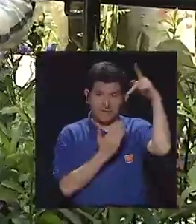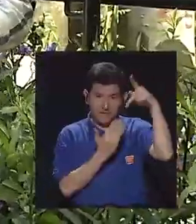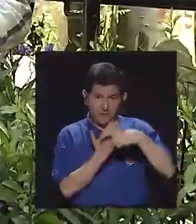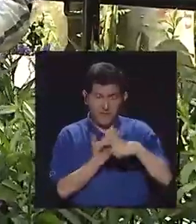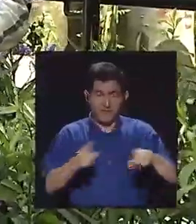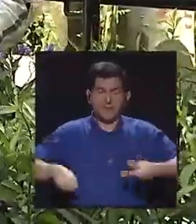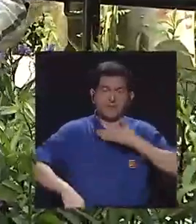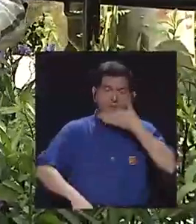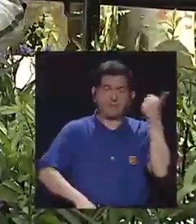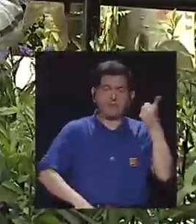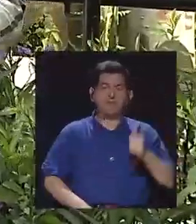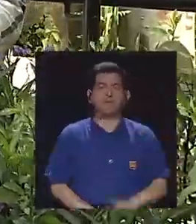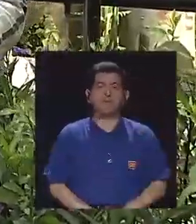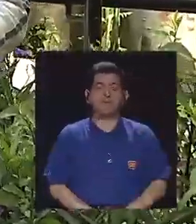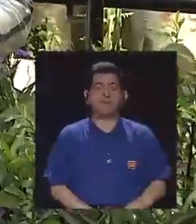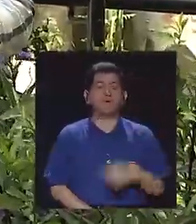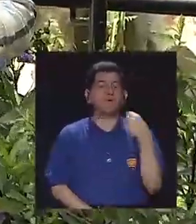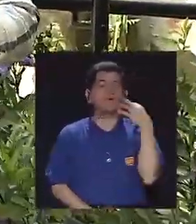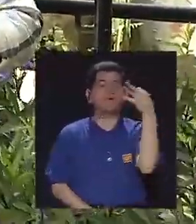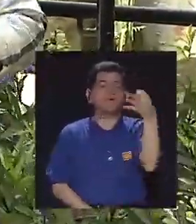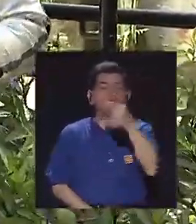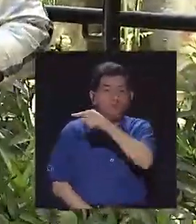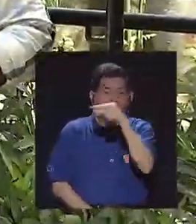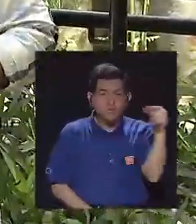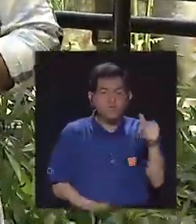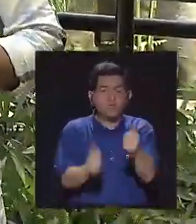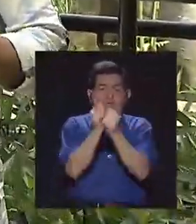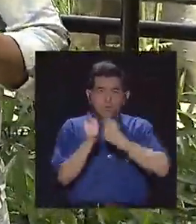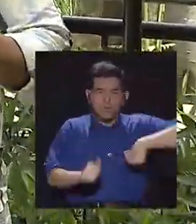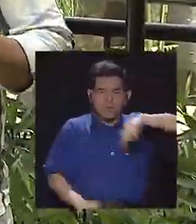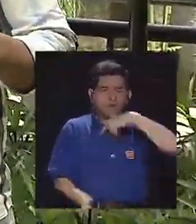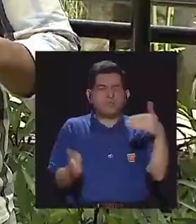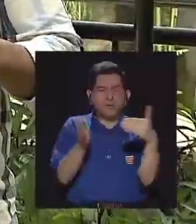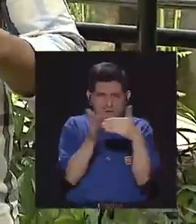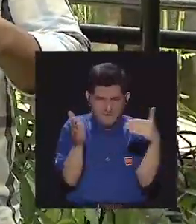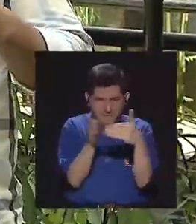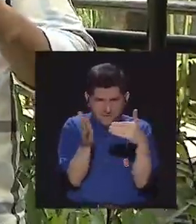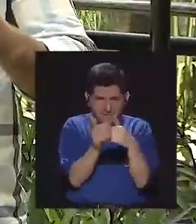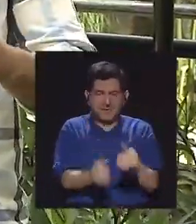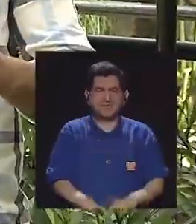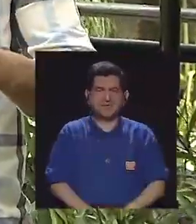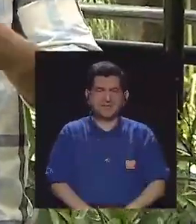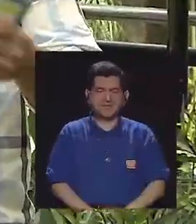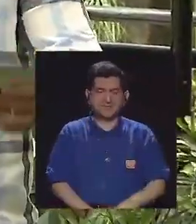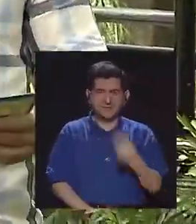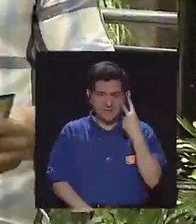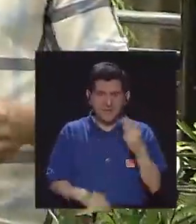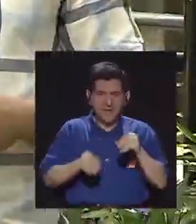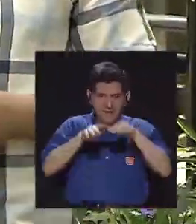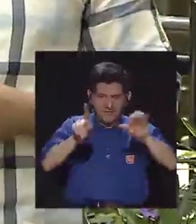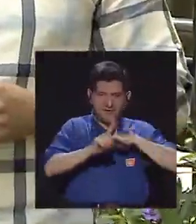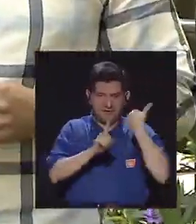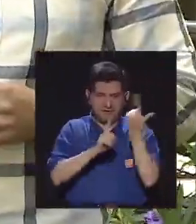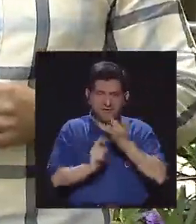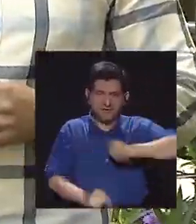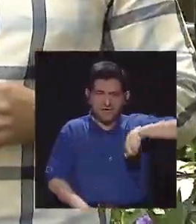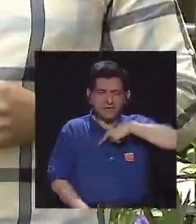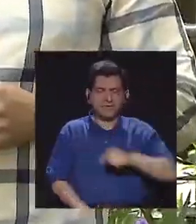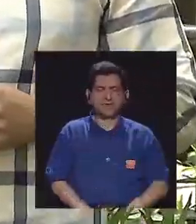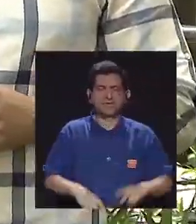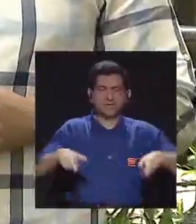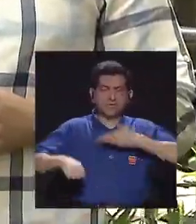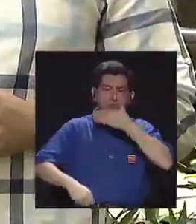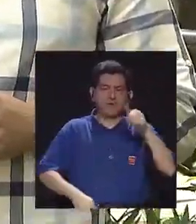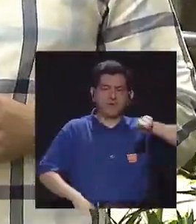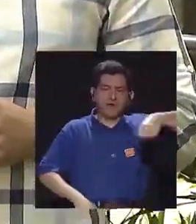Con esto hemos llegado al final de nuestro programa Vivir Mejor, esperando que la próxima semana nos pueda acompañar nuevamente. Síganos en nuestras